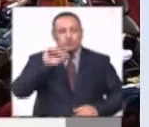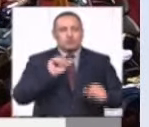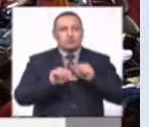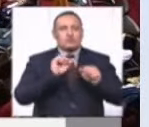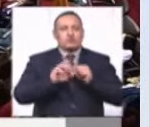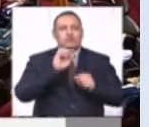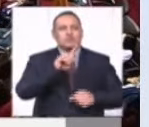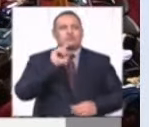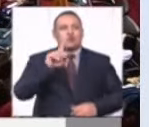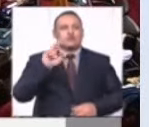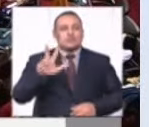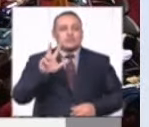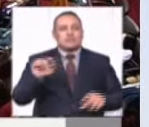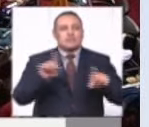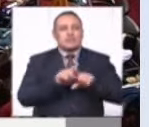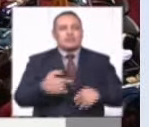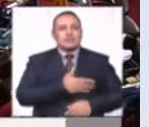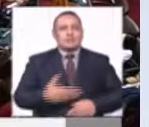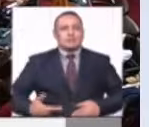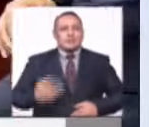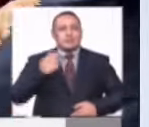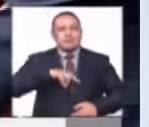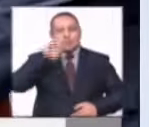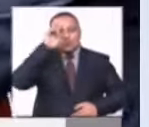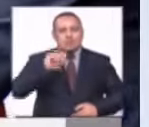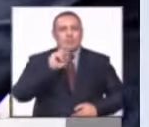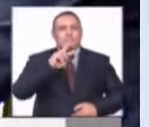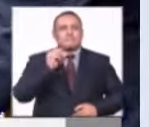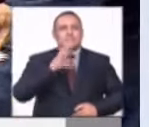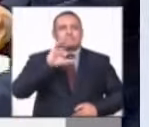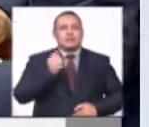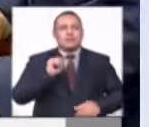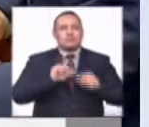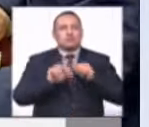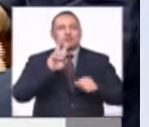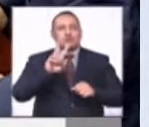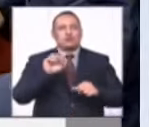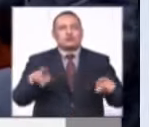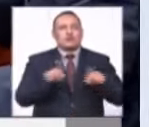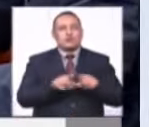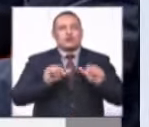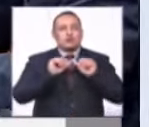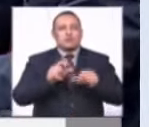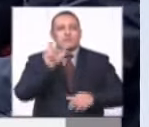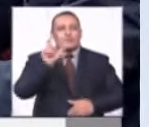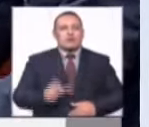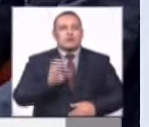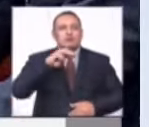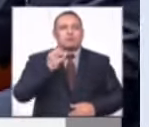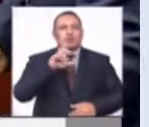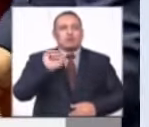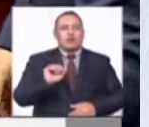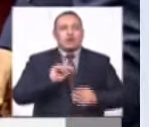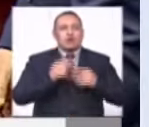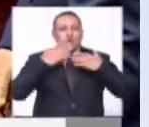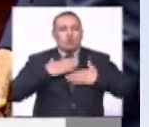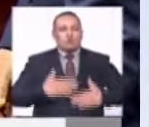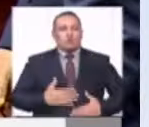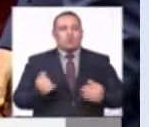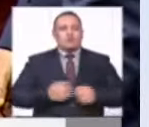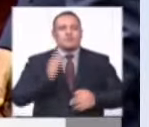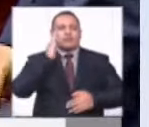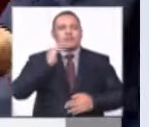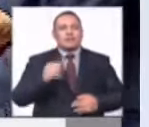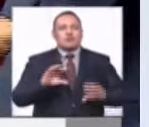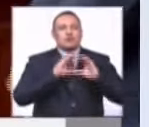artículo 113. La Presidencia de la República vaca por, inciso 2, su permanente incapacidad moral o física declarada